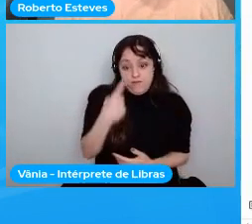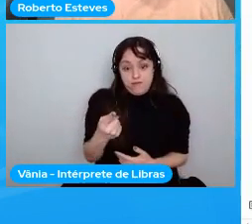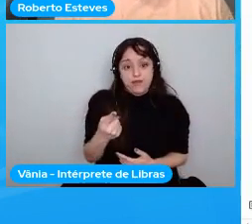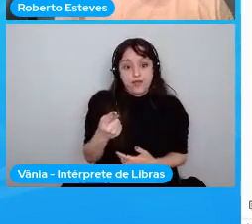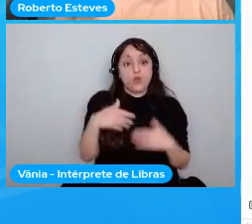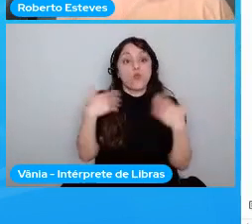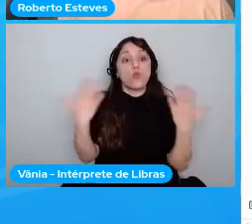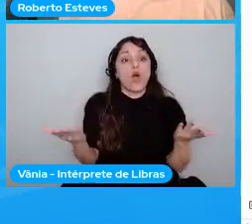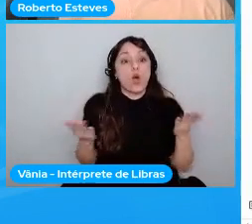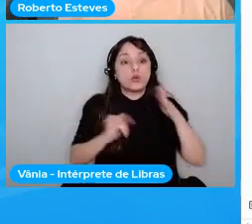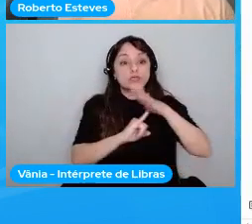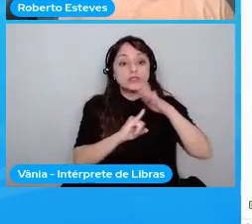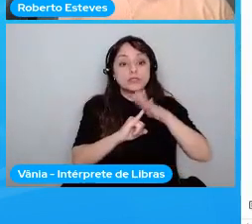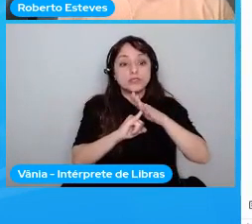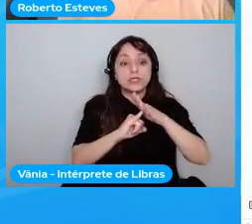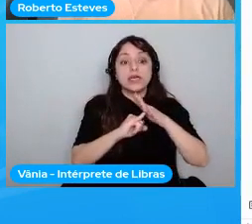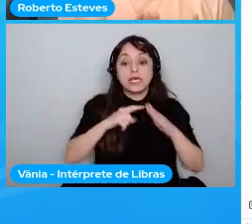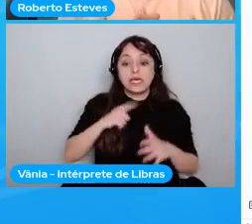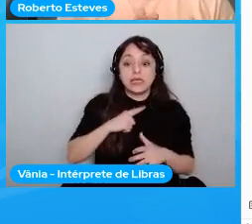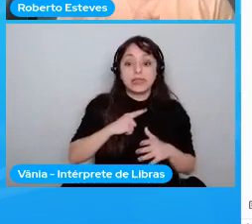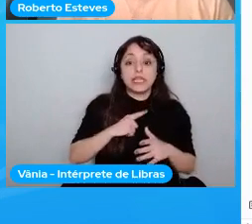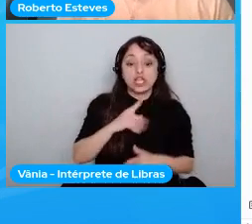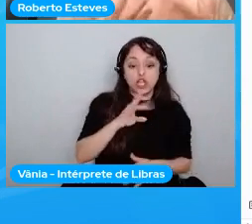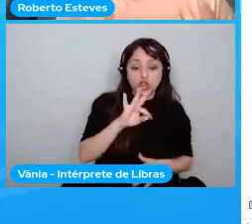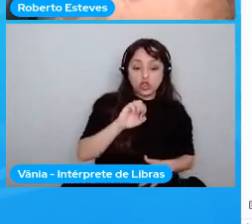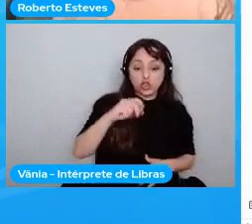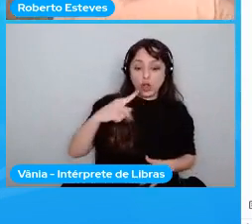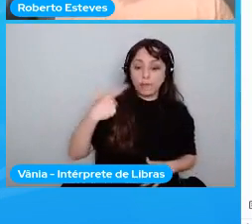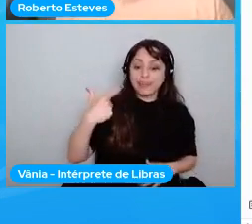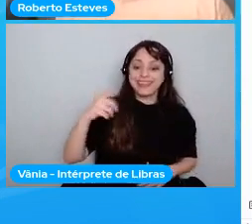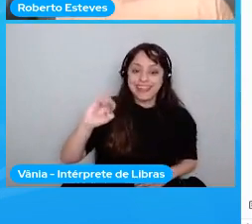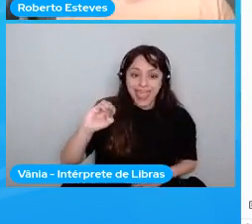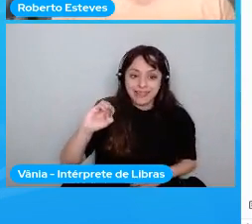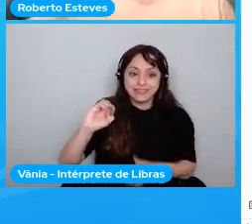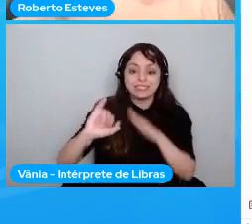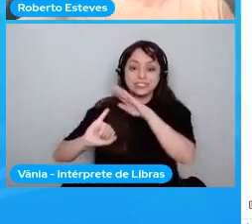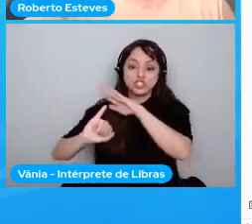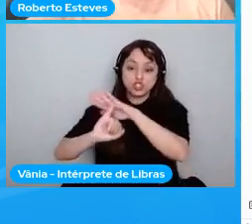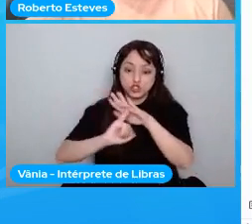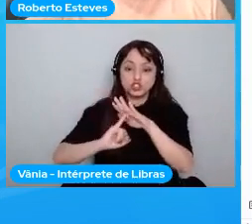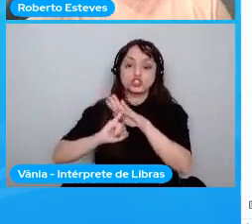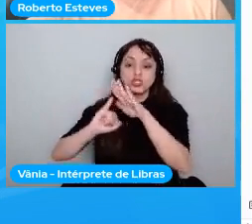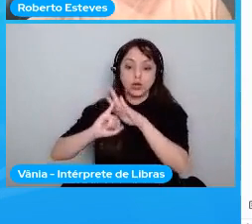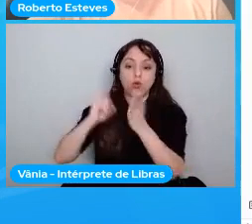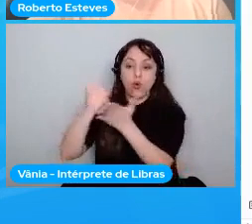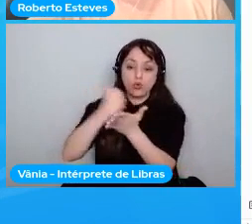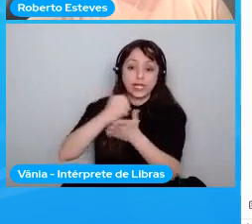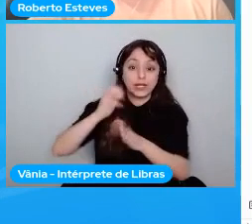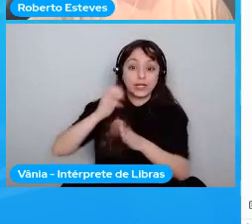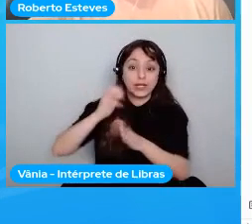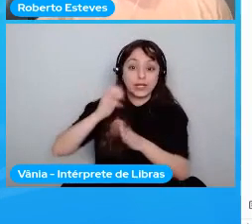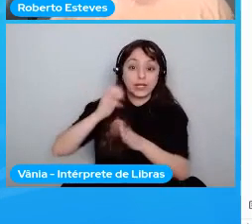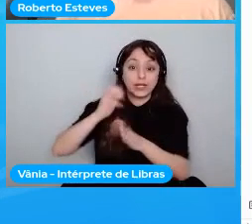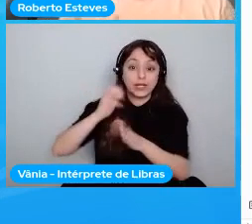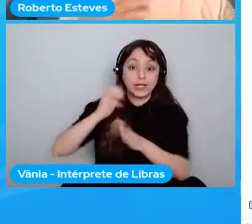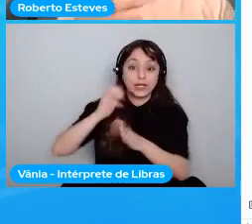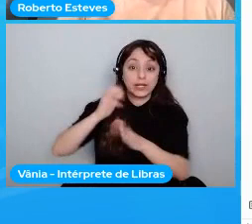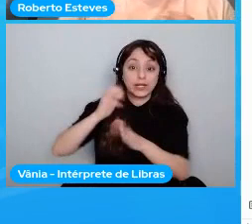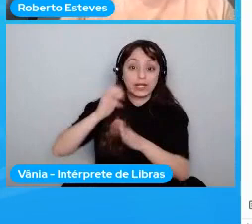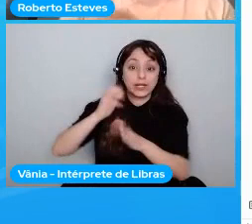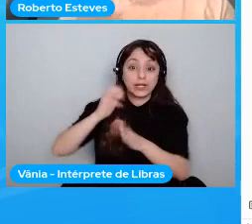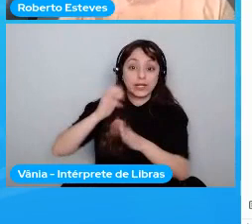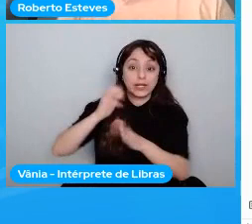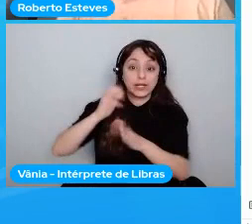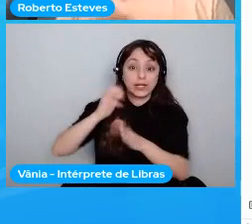cuál es este top 10 de instituciones públicas que tienen el mayor número de contratos. Entonces, listo, después de